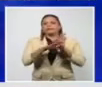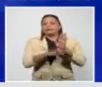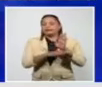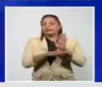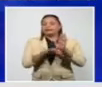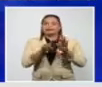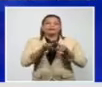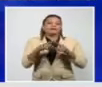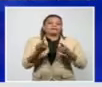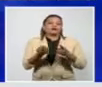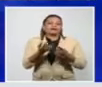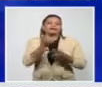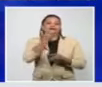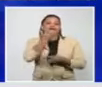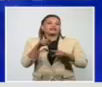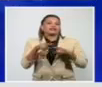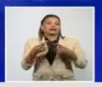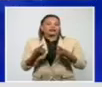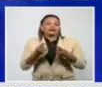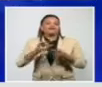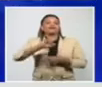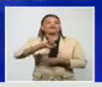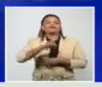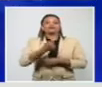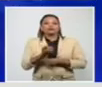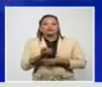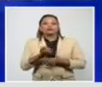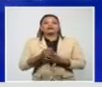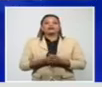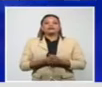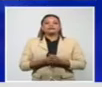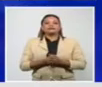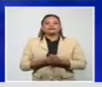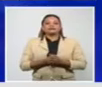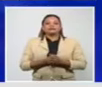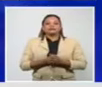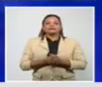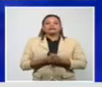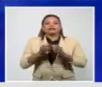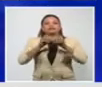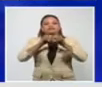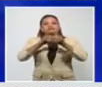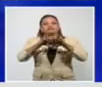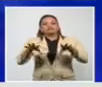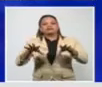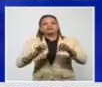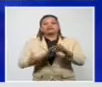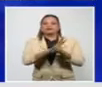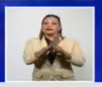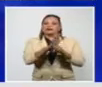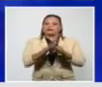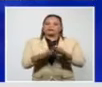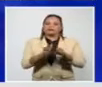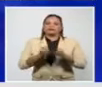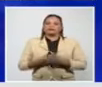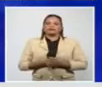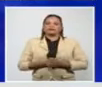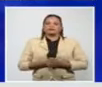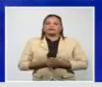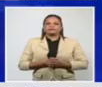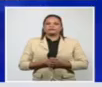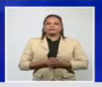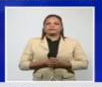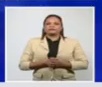evitar, o sea, para poder controlar la importante transmisión que existe en